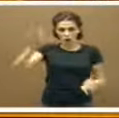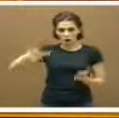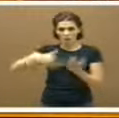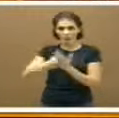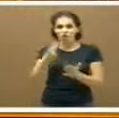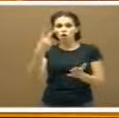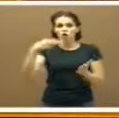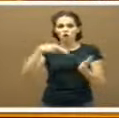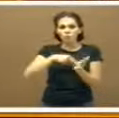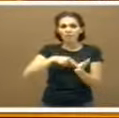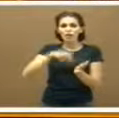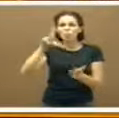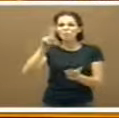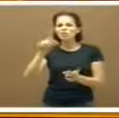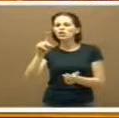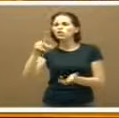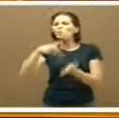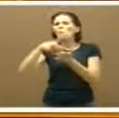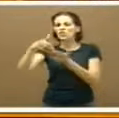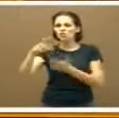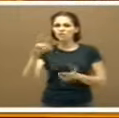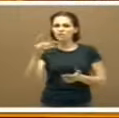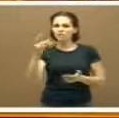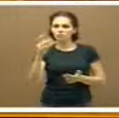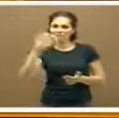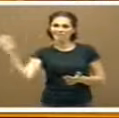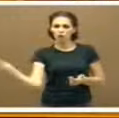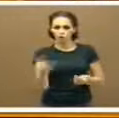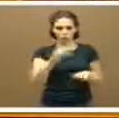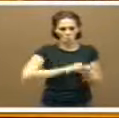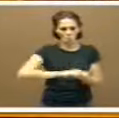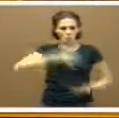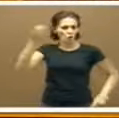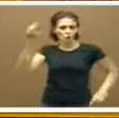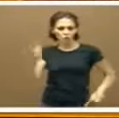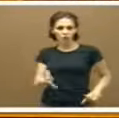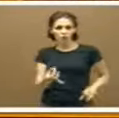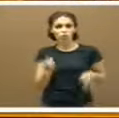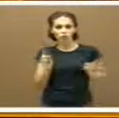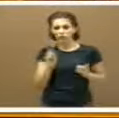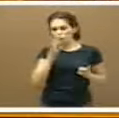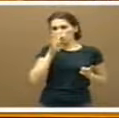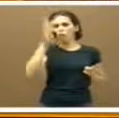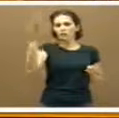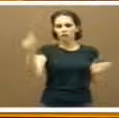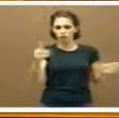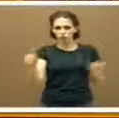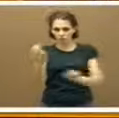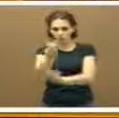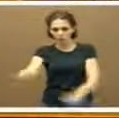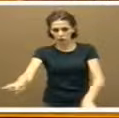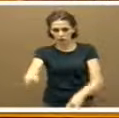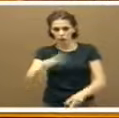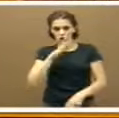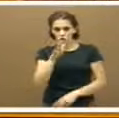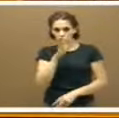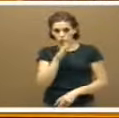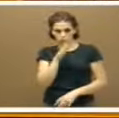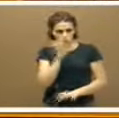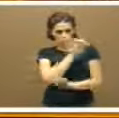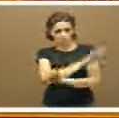millones en tan solo cuatro años. Porque puedo estar de acuerdo en que no nos dejaron hundidos en